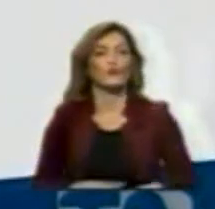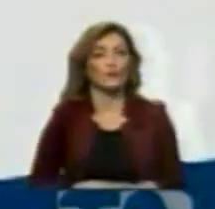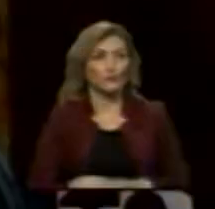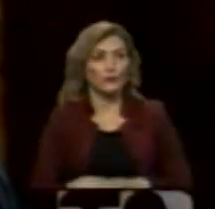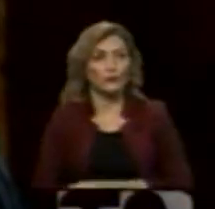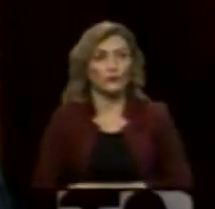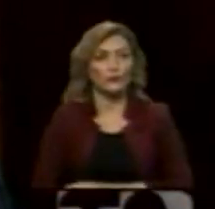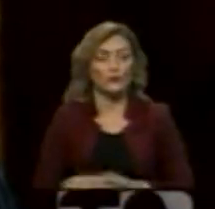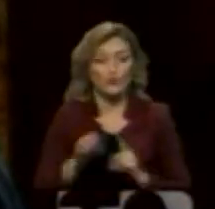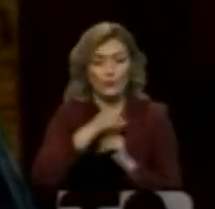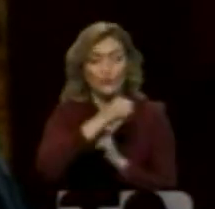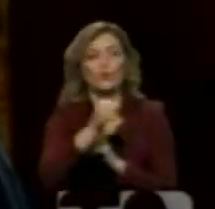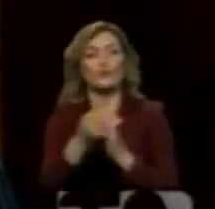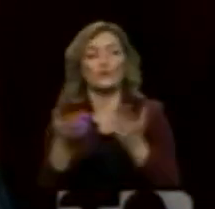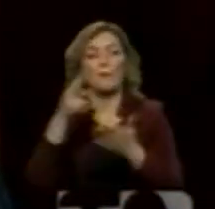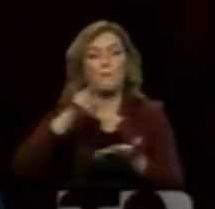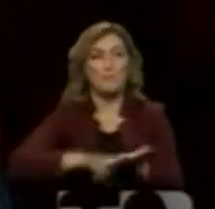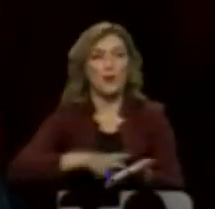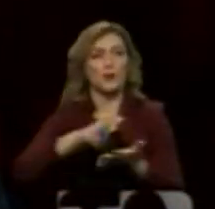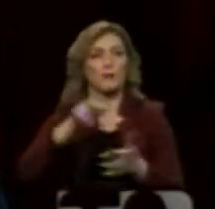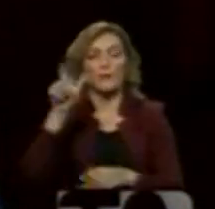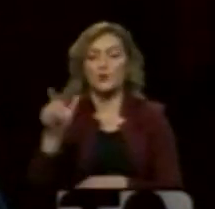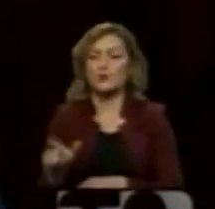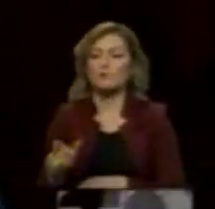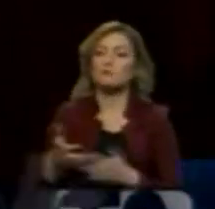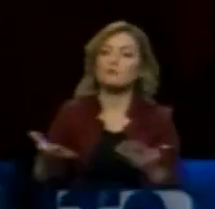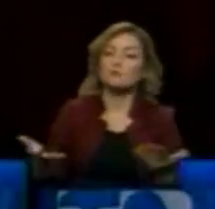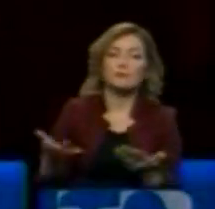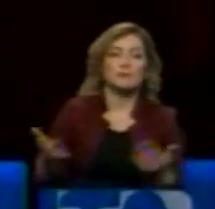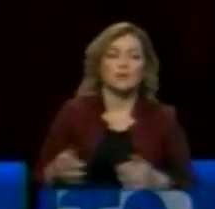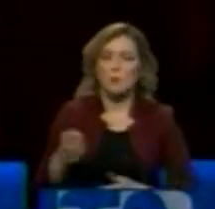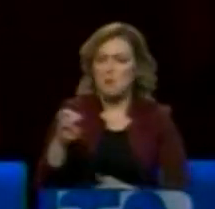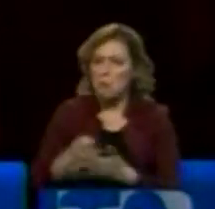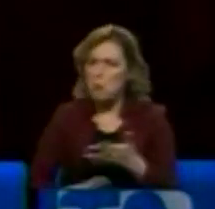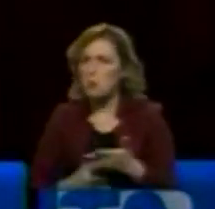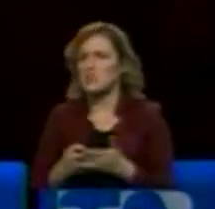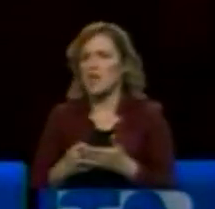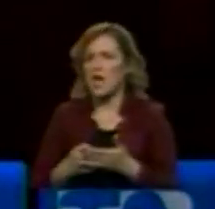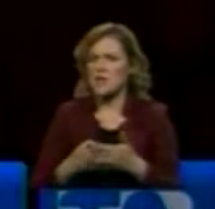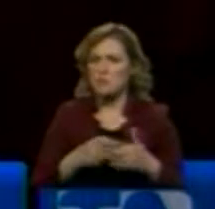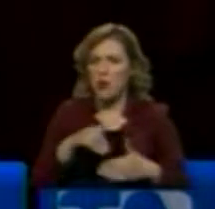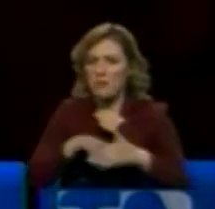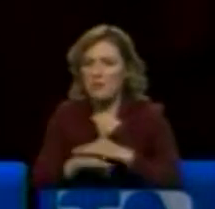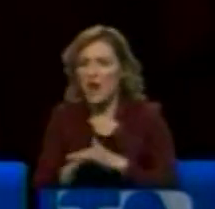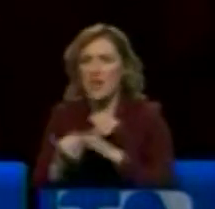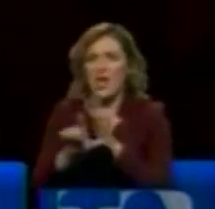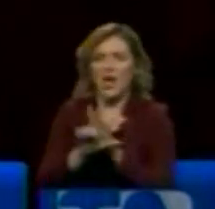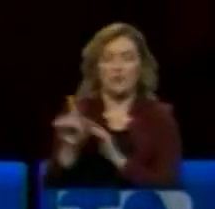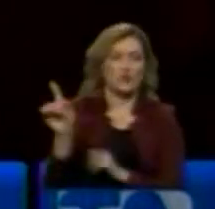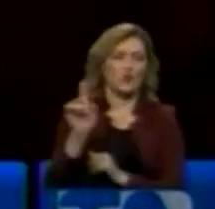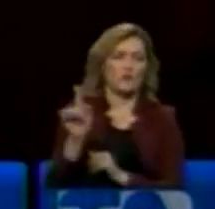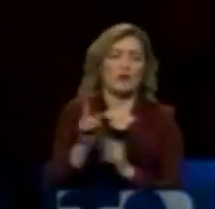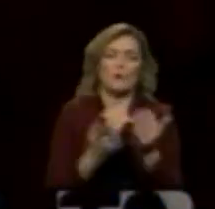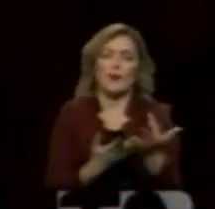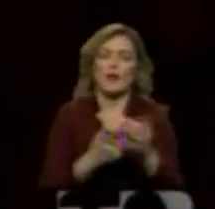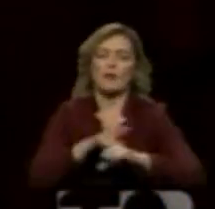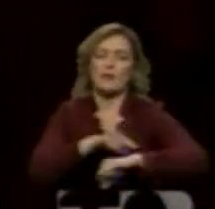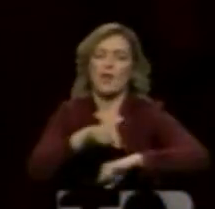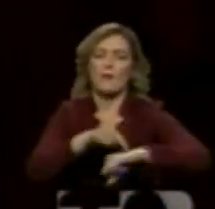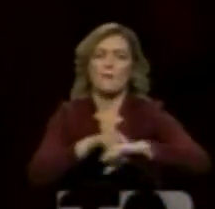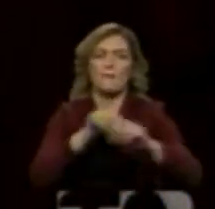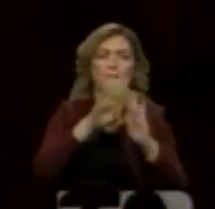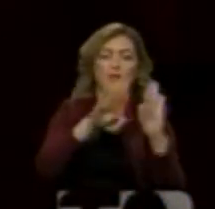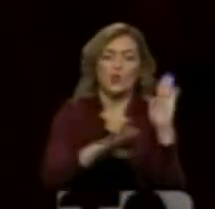www.consuladovirtual.gov.es. El sistema va a validar que la persona no tenga multas migratorias. Deberá esperar 24 o